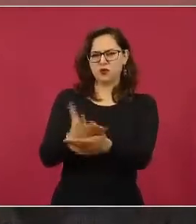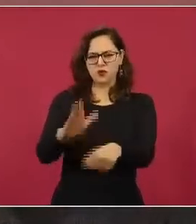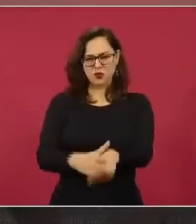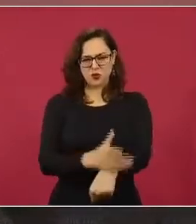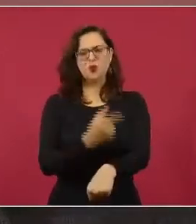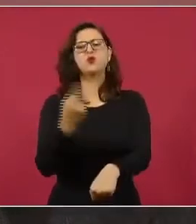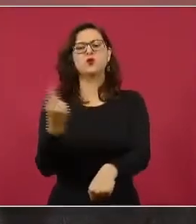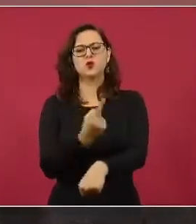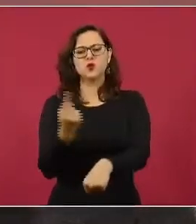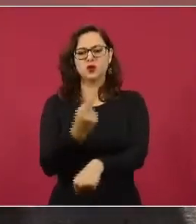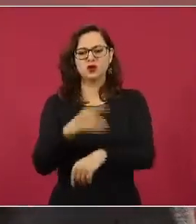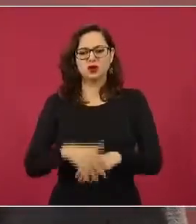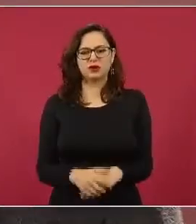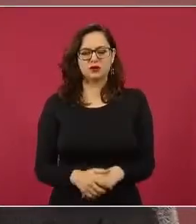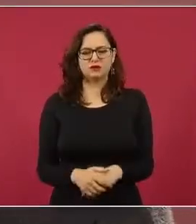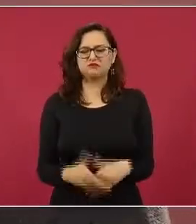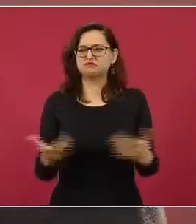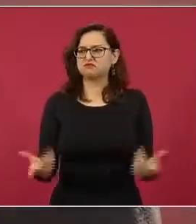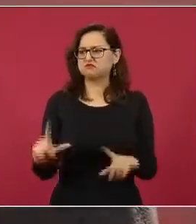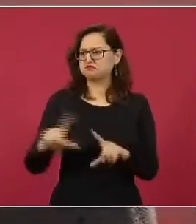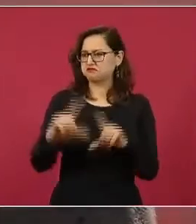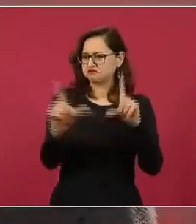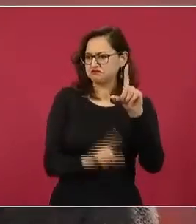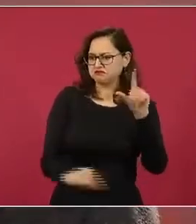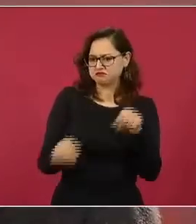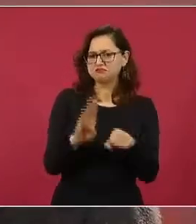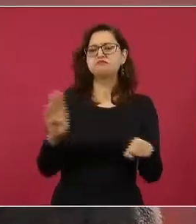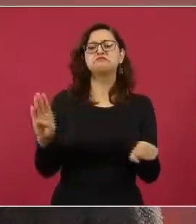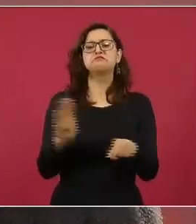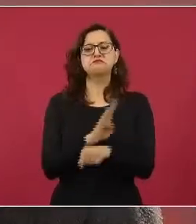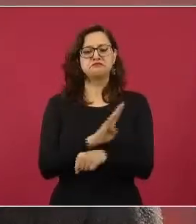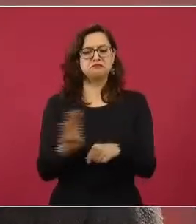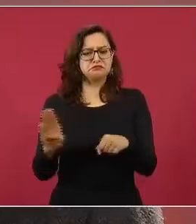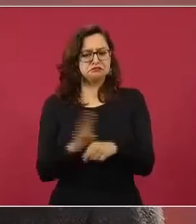reforma, en qué se beneficia al pueblo.